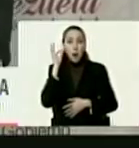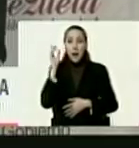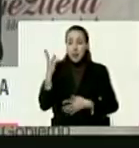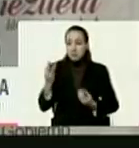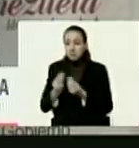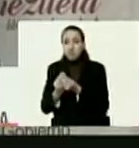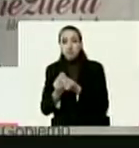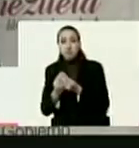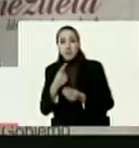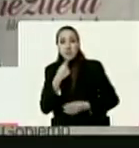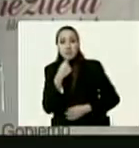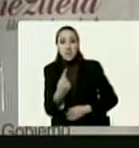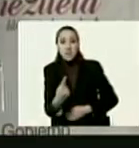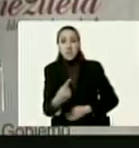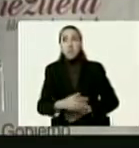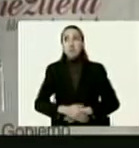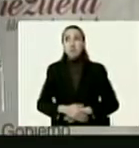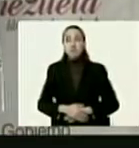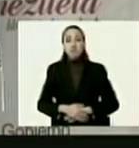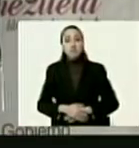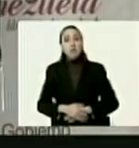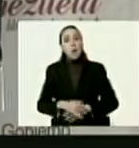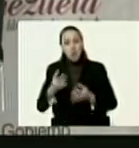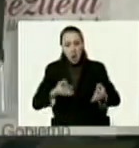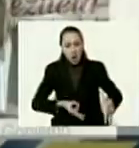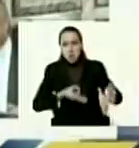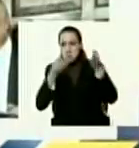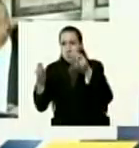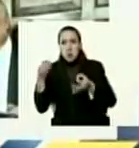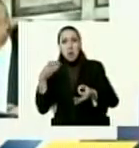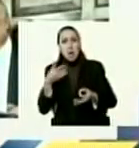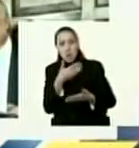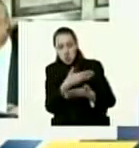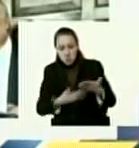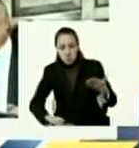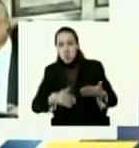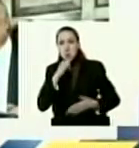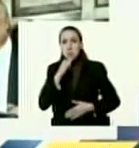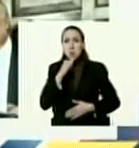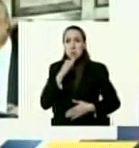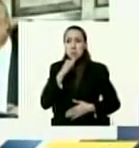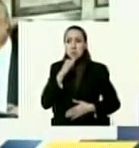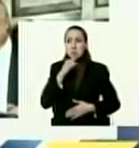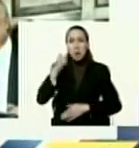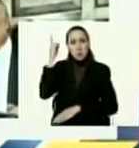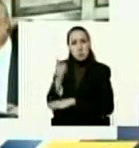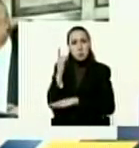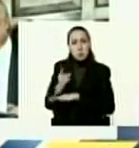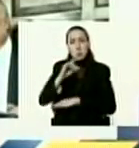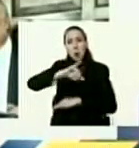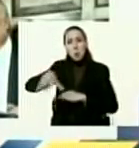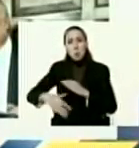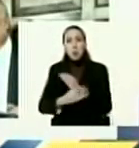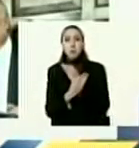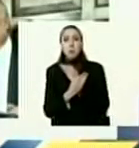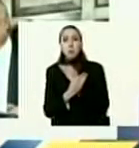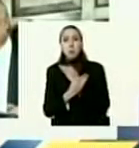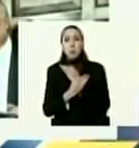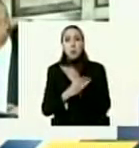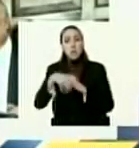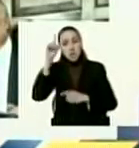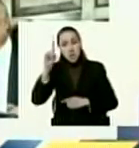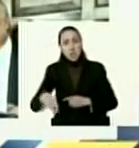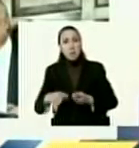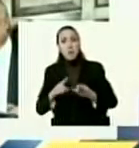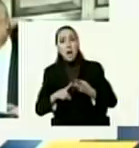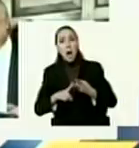y dice que él envió ese informe con graves acusaciones al señor Juan Guaidó y al señor Leopoldo López,